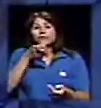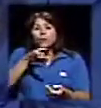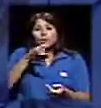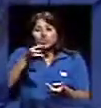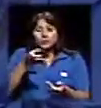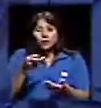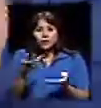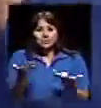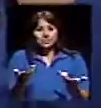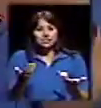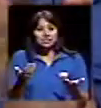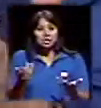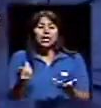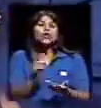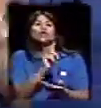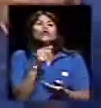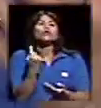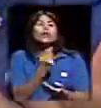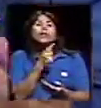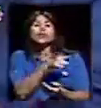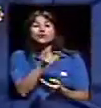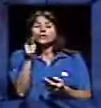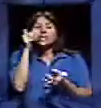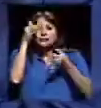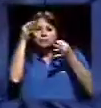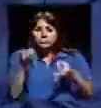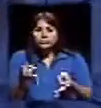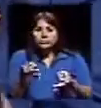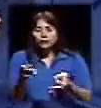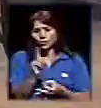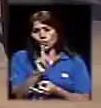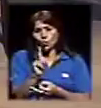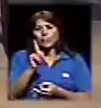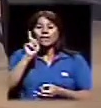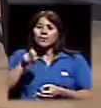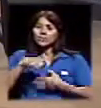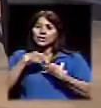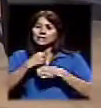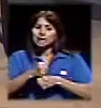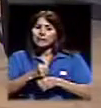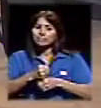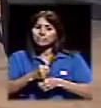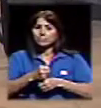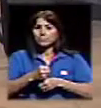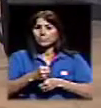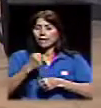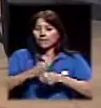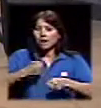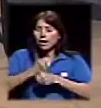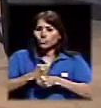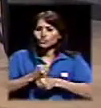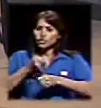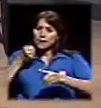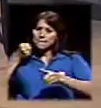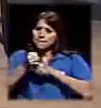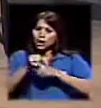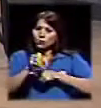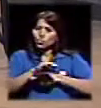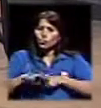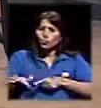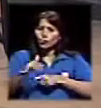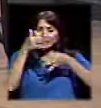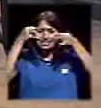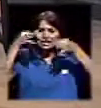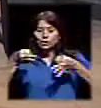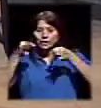no las medidas en concreto, sino diciendo, tomemos medidas de alto impacto y de mayor alcance de manera tal que no comprometamos